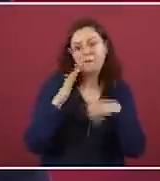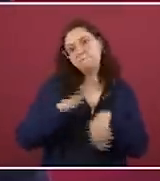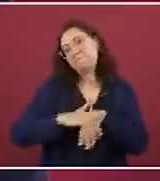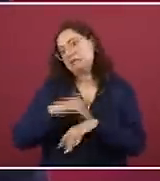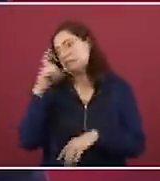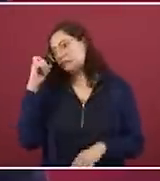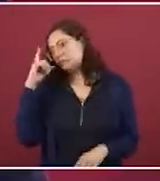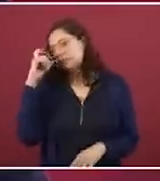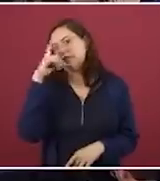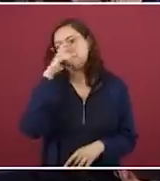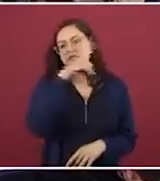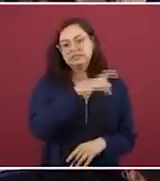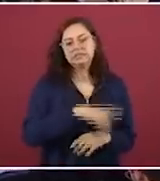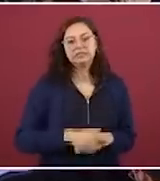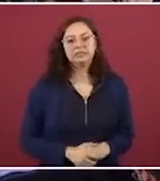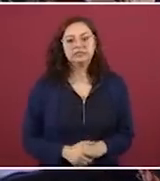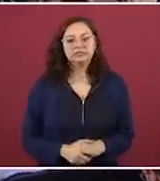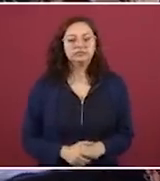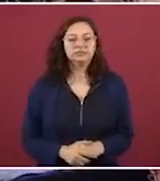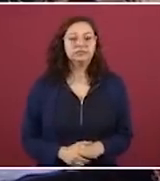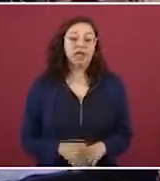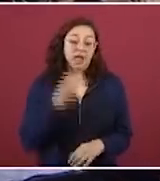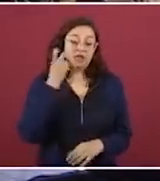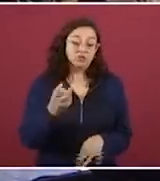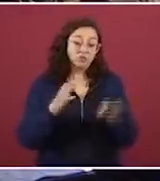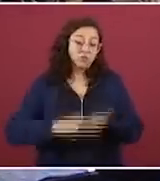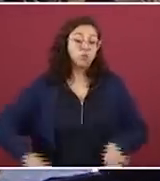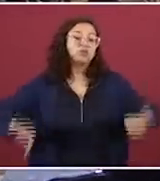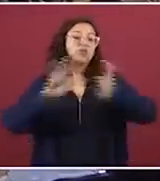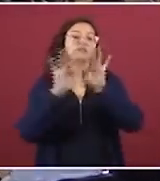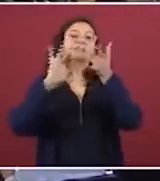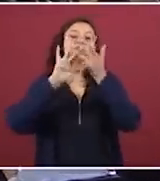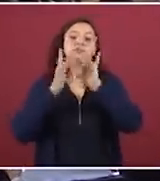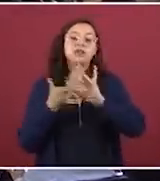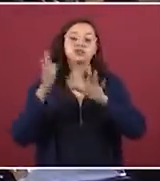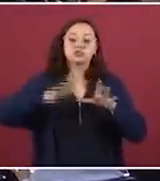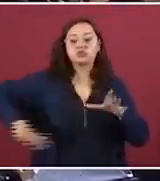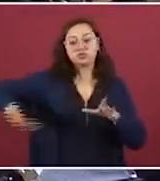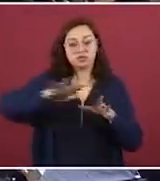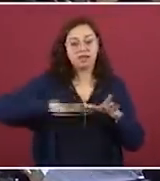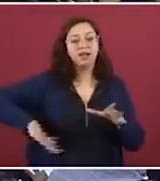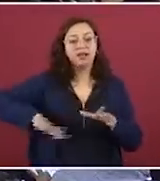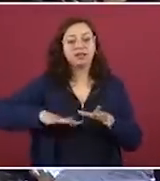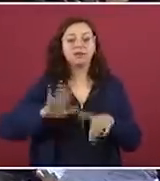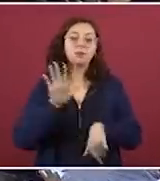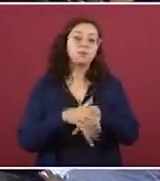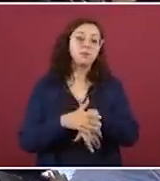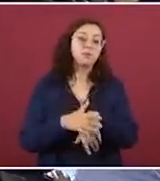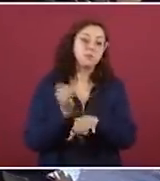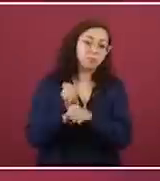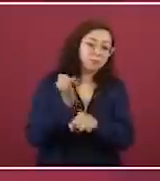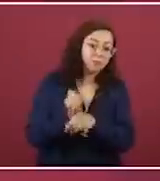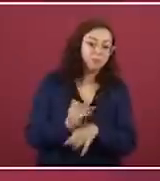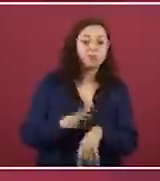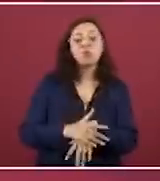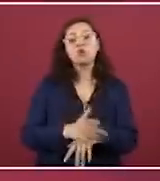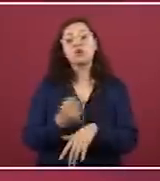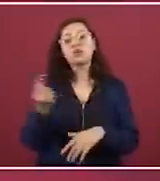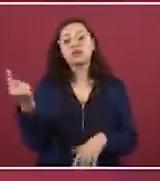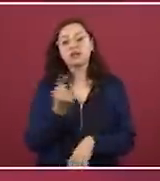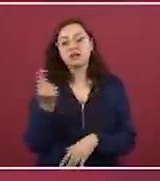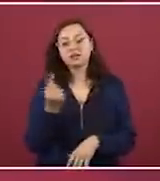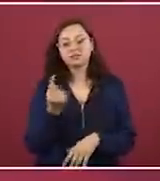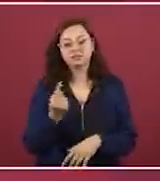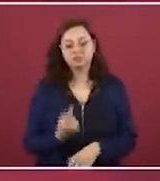ser de las redes, porque puede uno